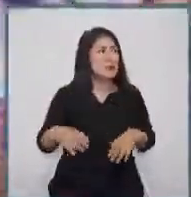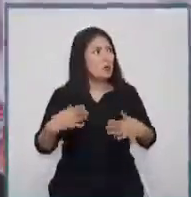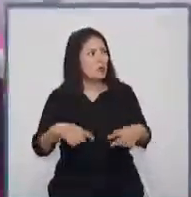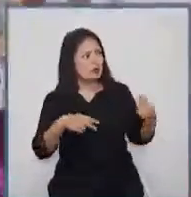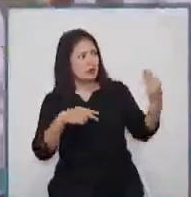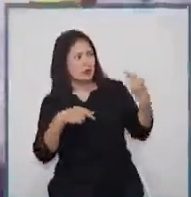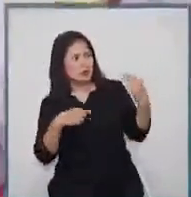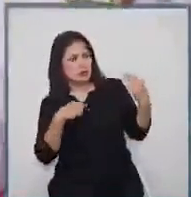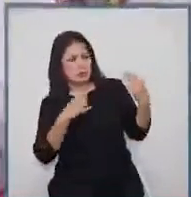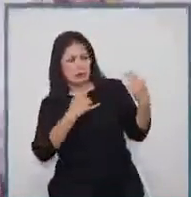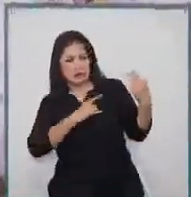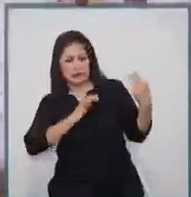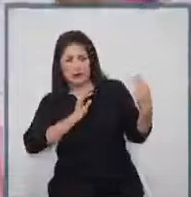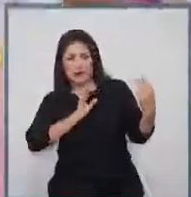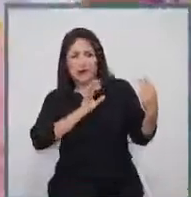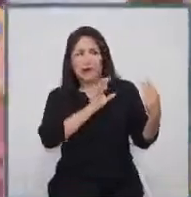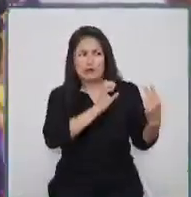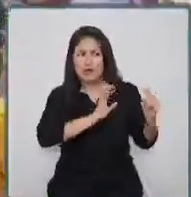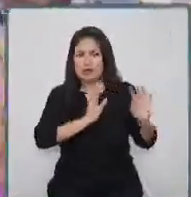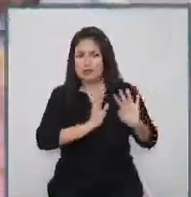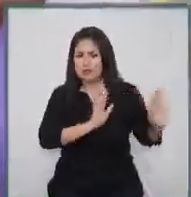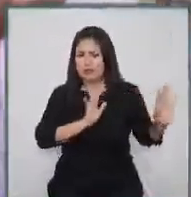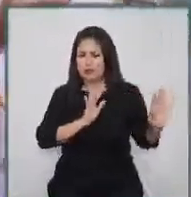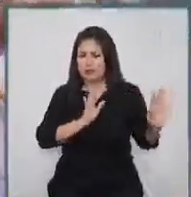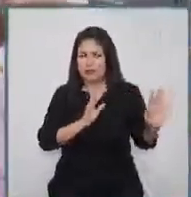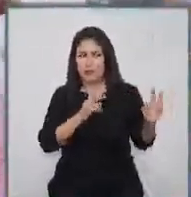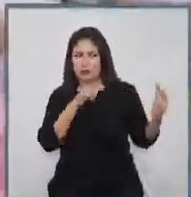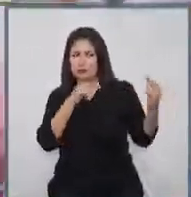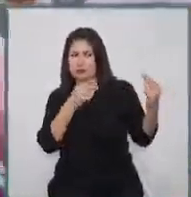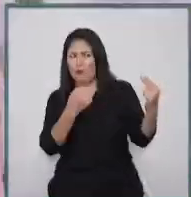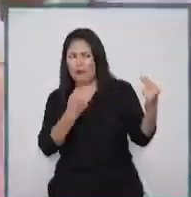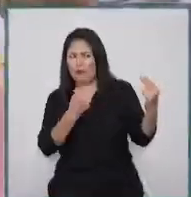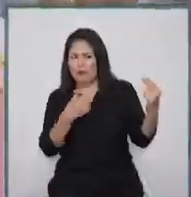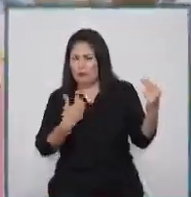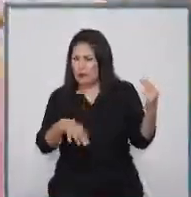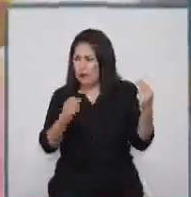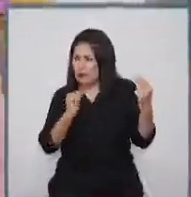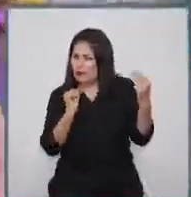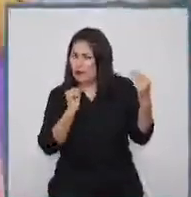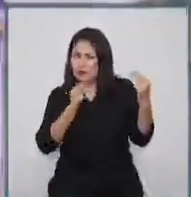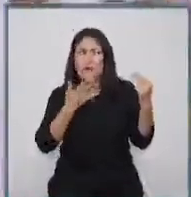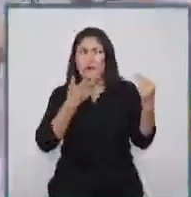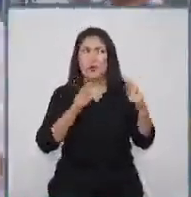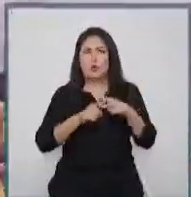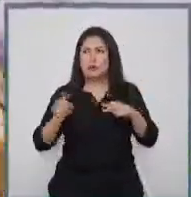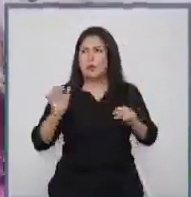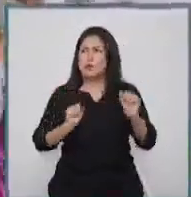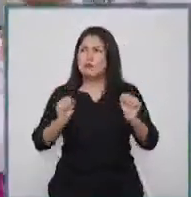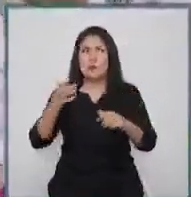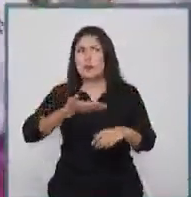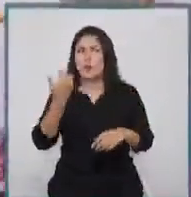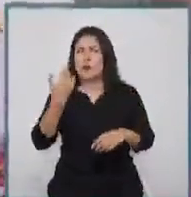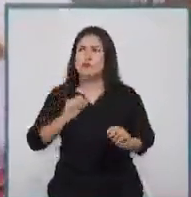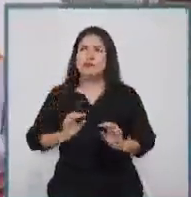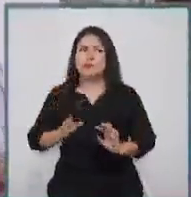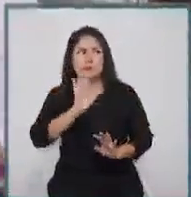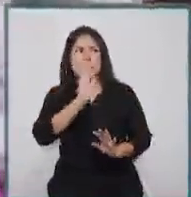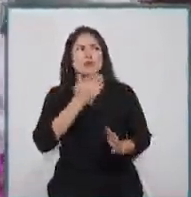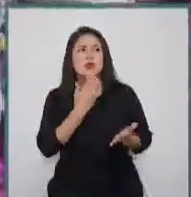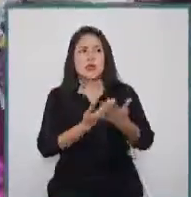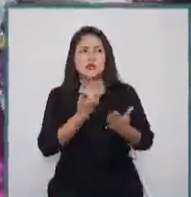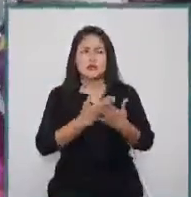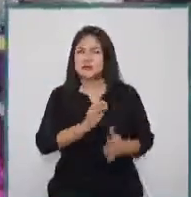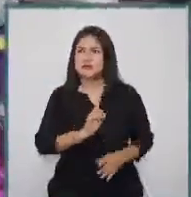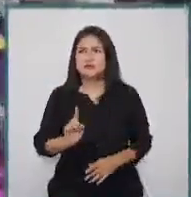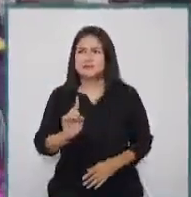insistir. Uy, Dios mío, con esa mirada que enamora. Ay, cómo su mirada potente. Uy, ya. Uy, me voy.